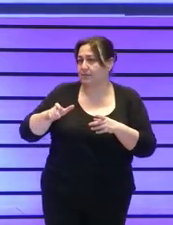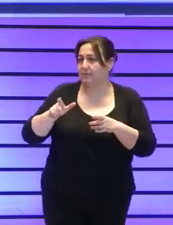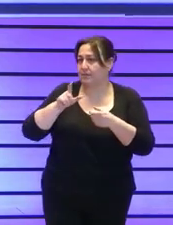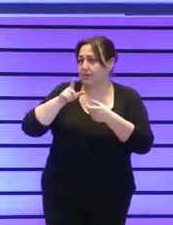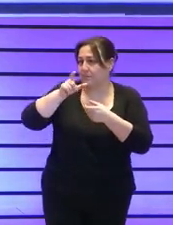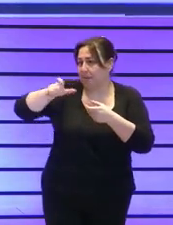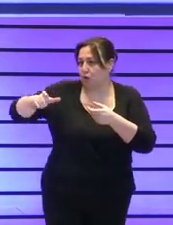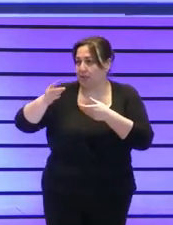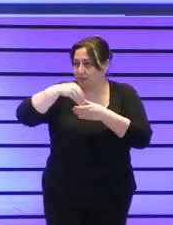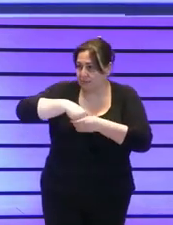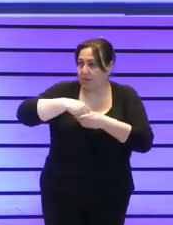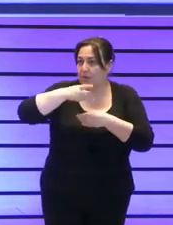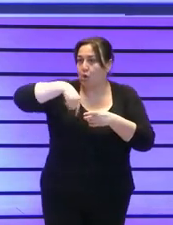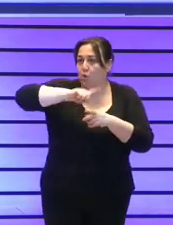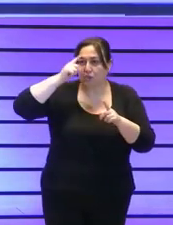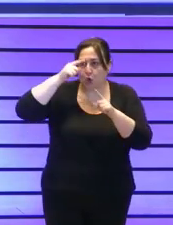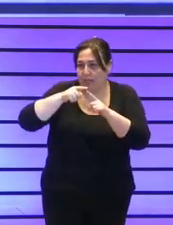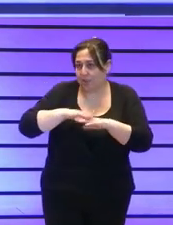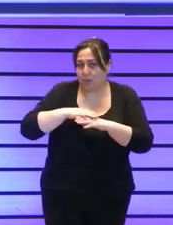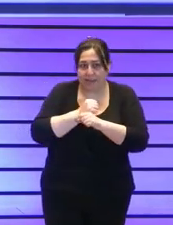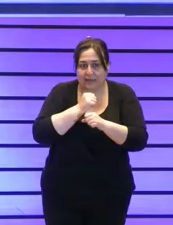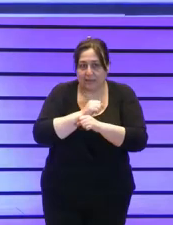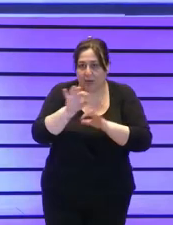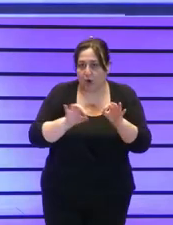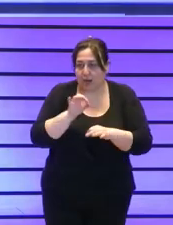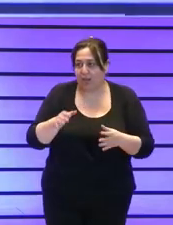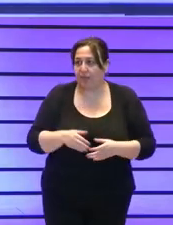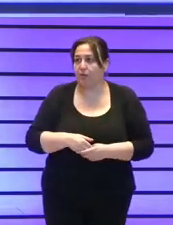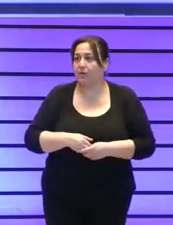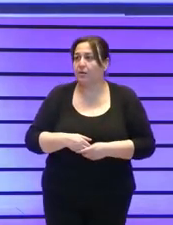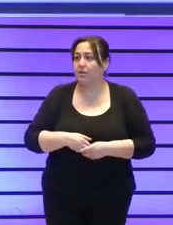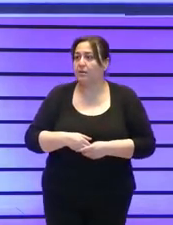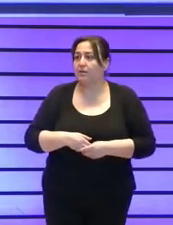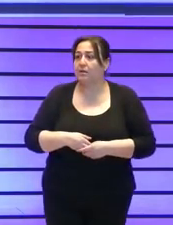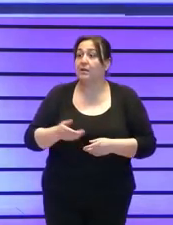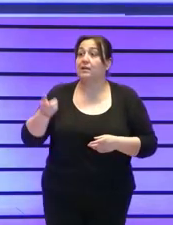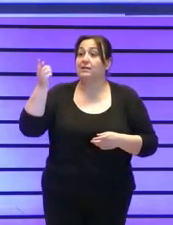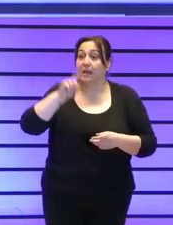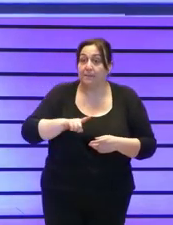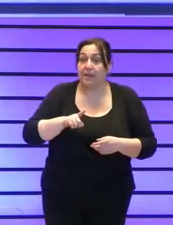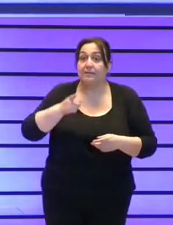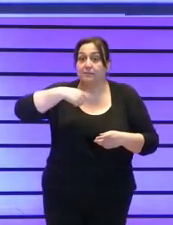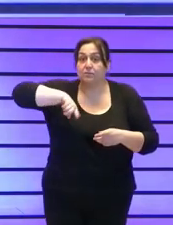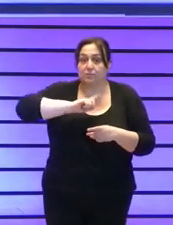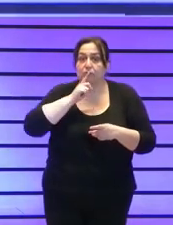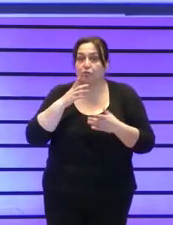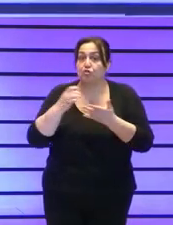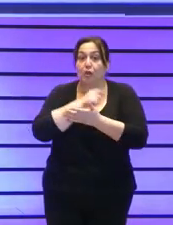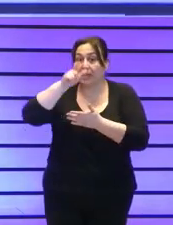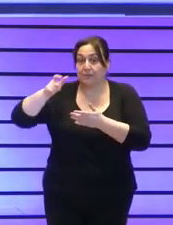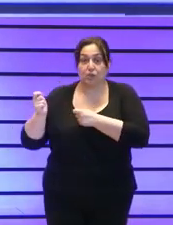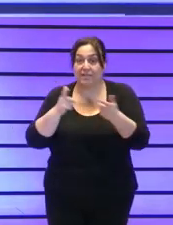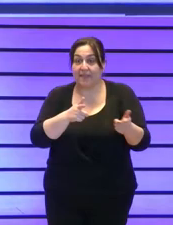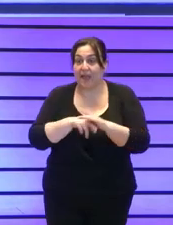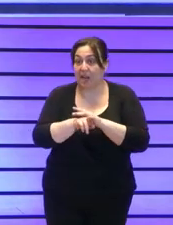son nuestra razón de ser como organización. Y luego somos fiduciarios de todos los que aportan